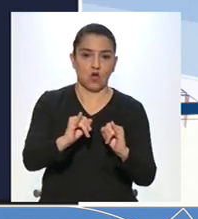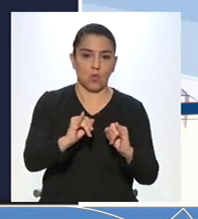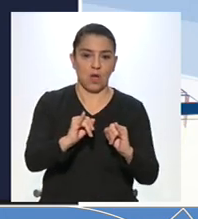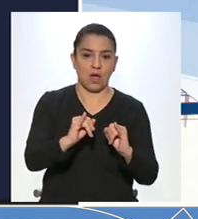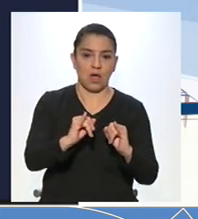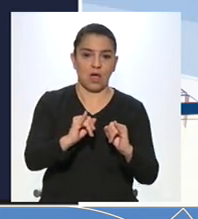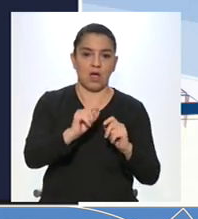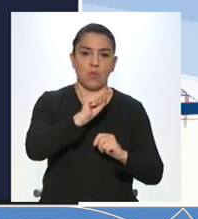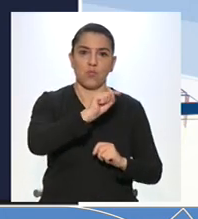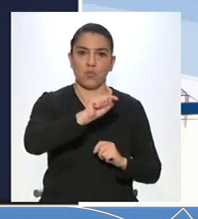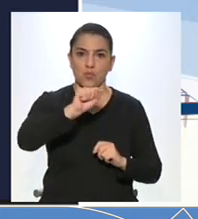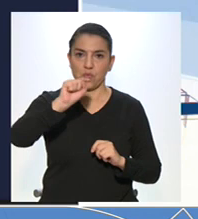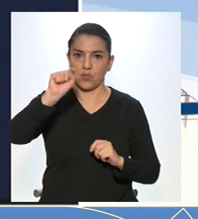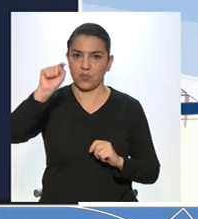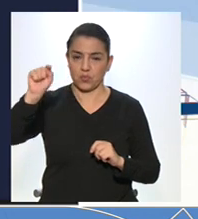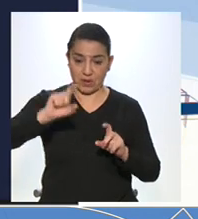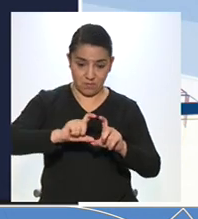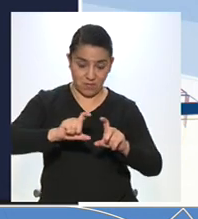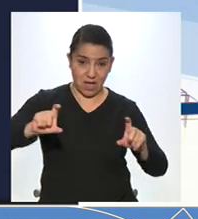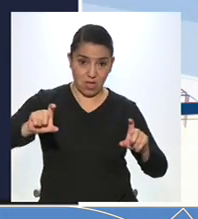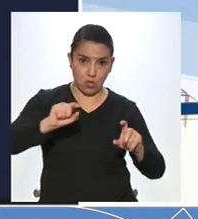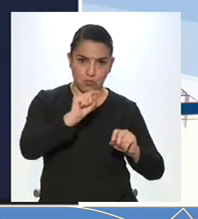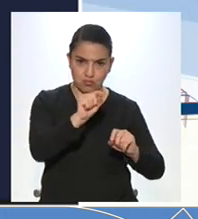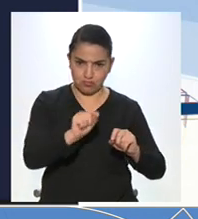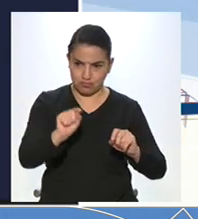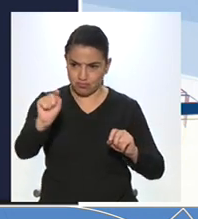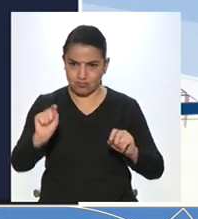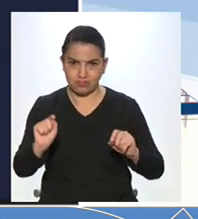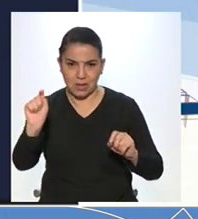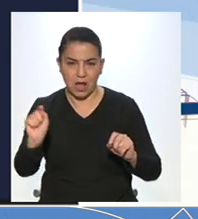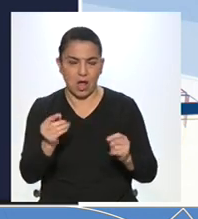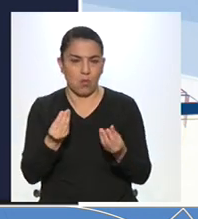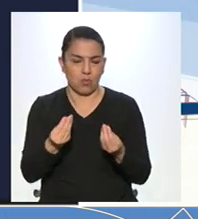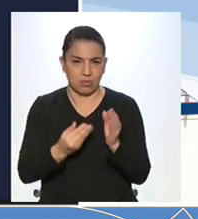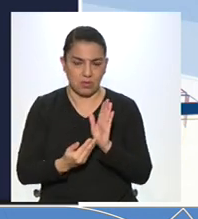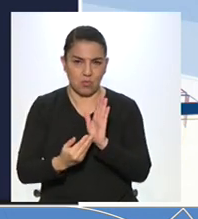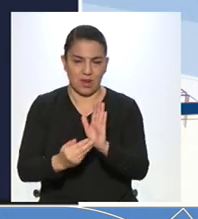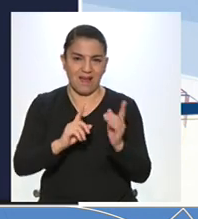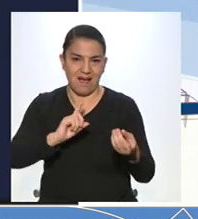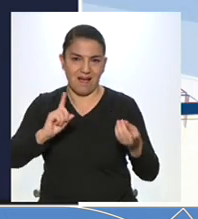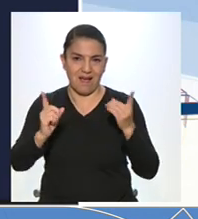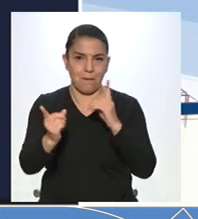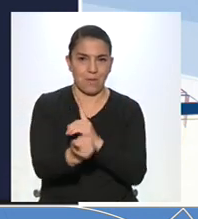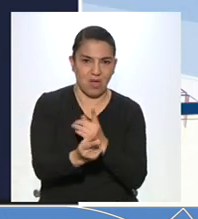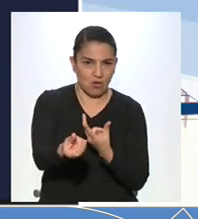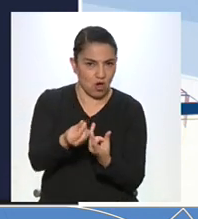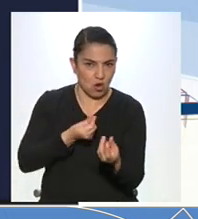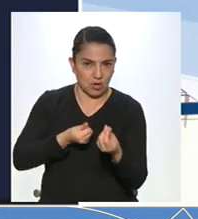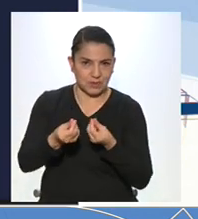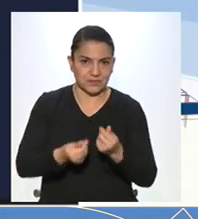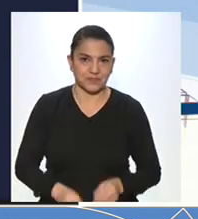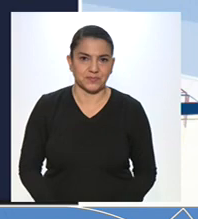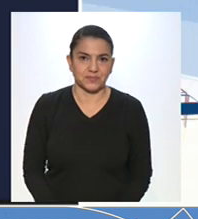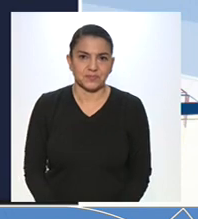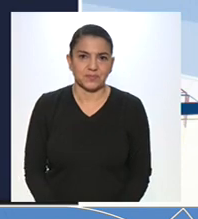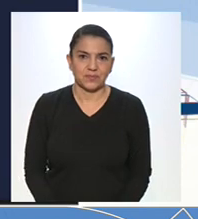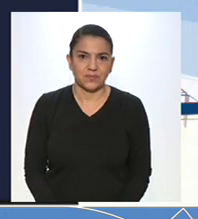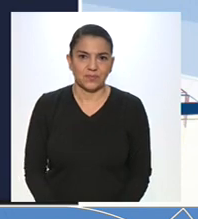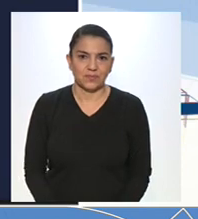se ubica más abajo, lo cual revela en buena medida cómo ha cambiado el escenario macroeconómico.